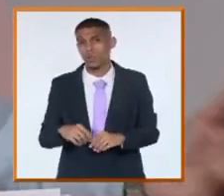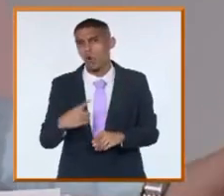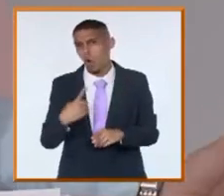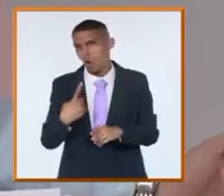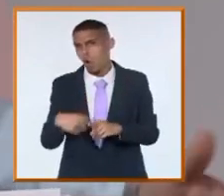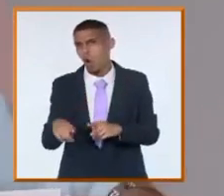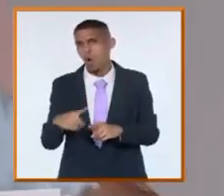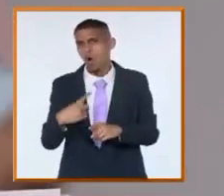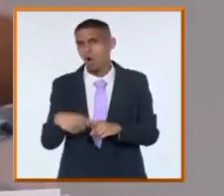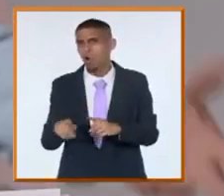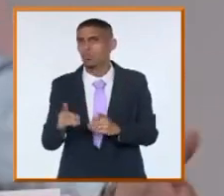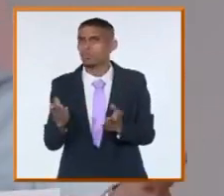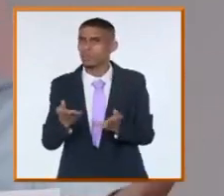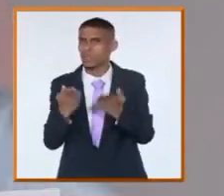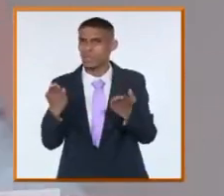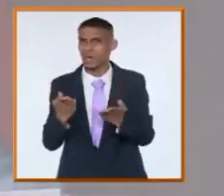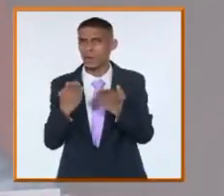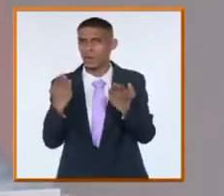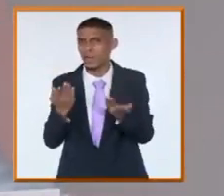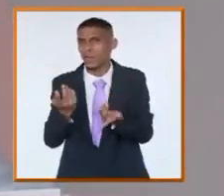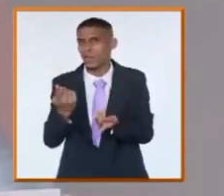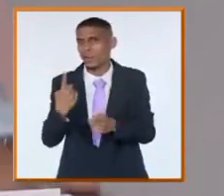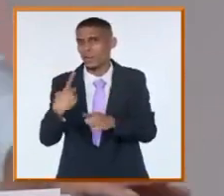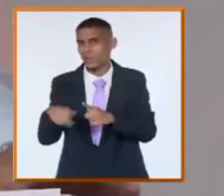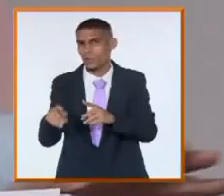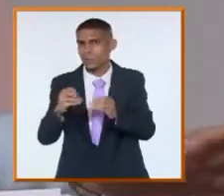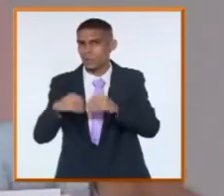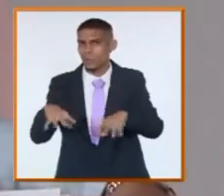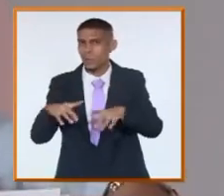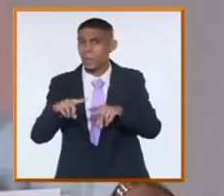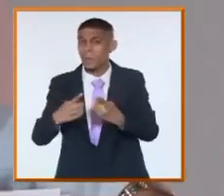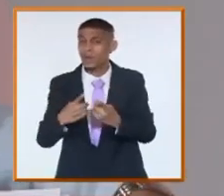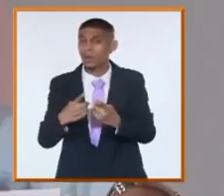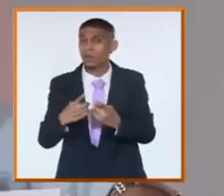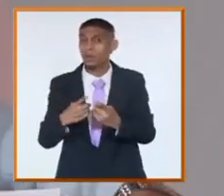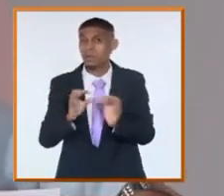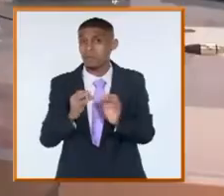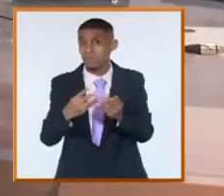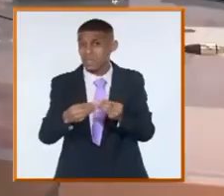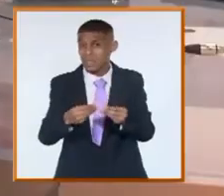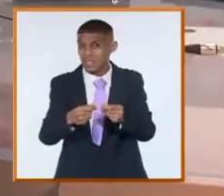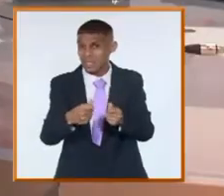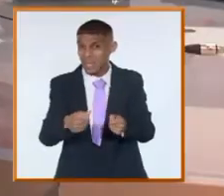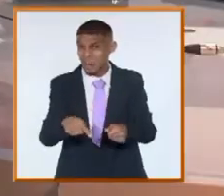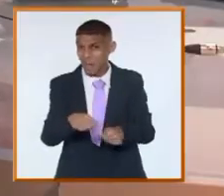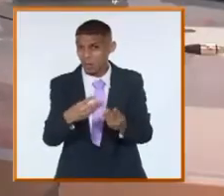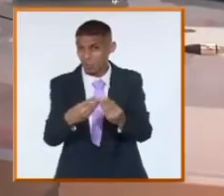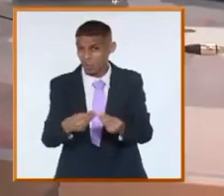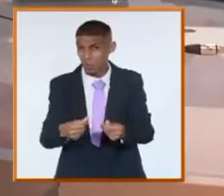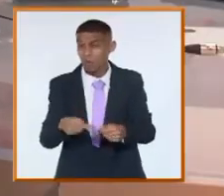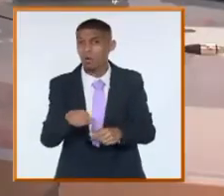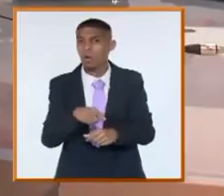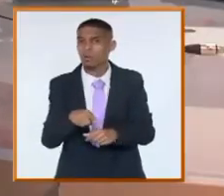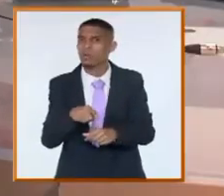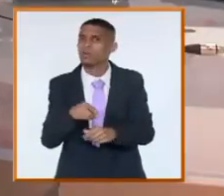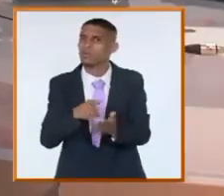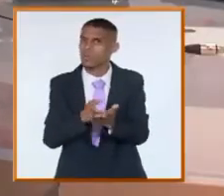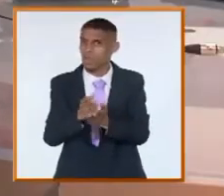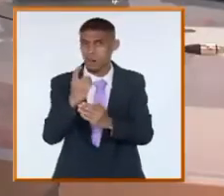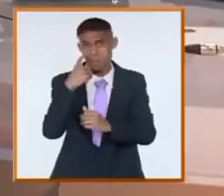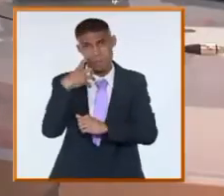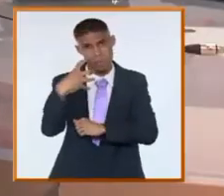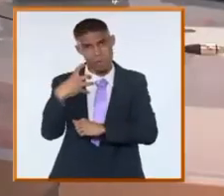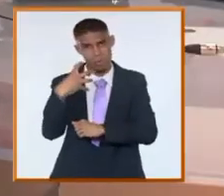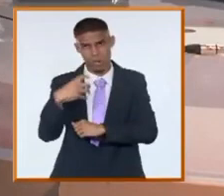en otro desarrollo también en otras tecnologías pero el cemento sigue siendo indispensable Y además aunque Nosotros